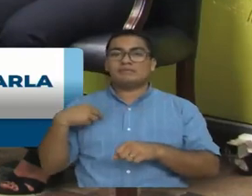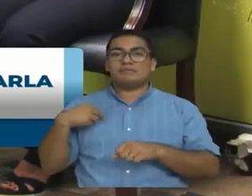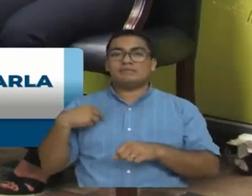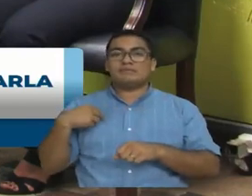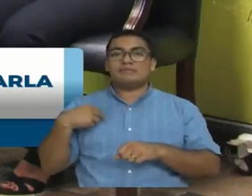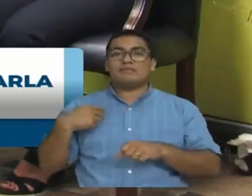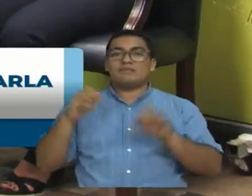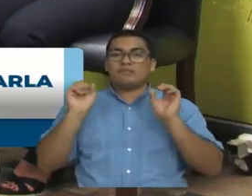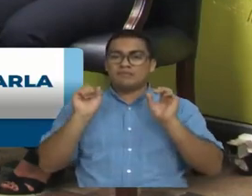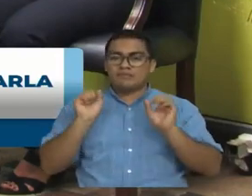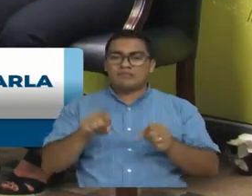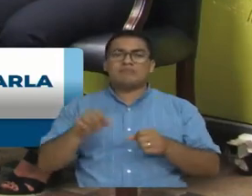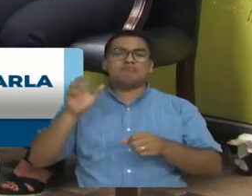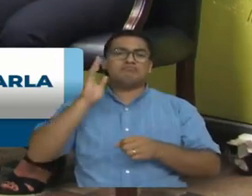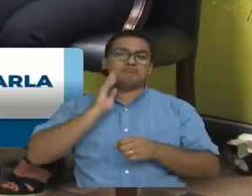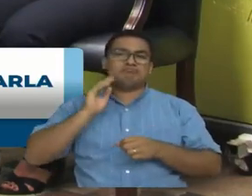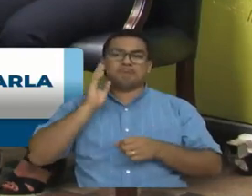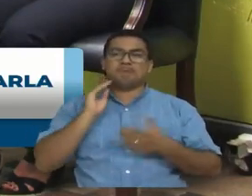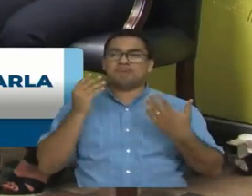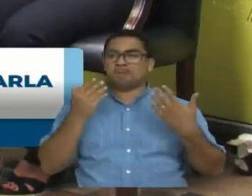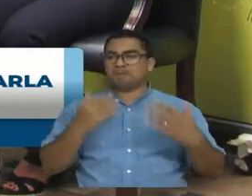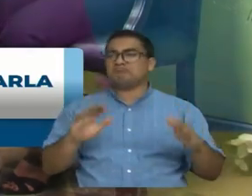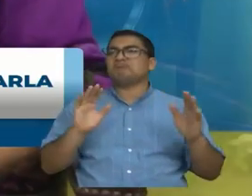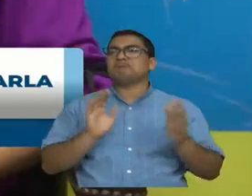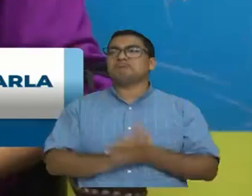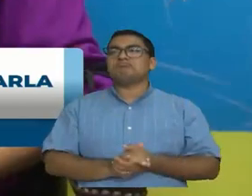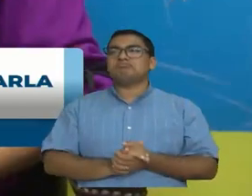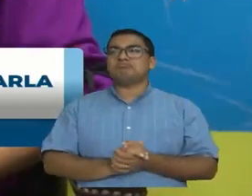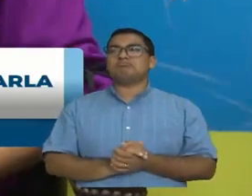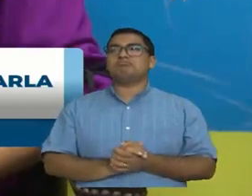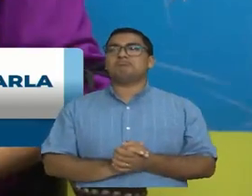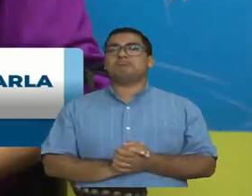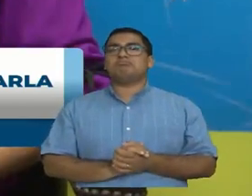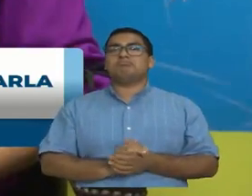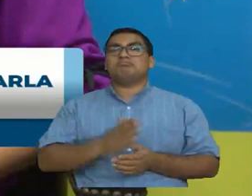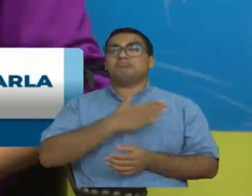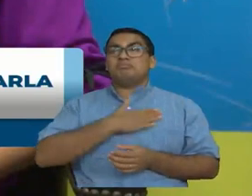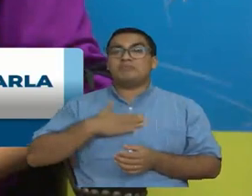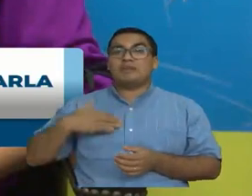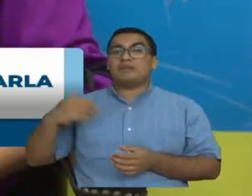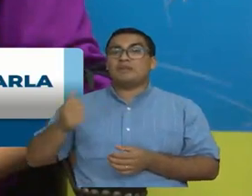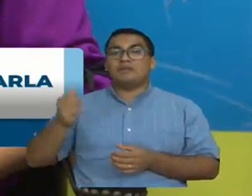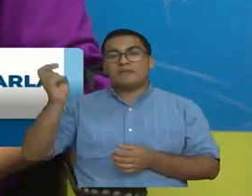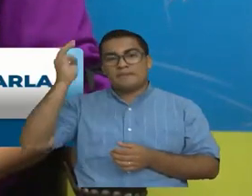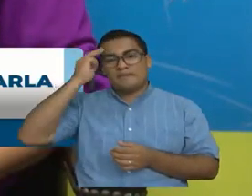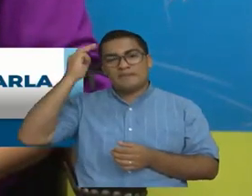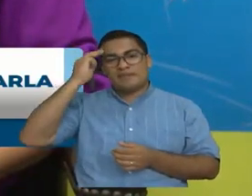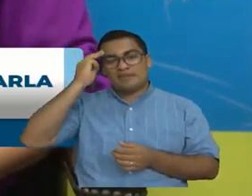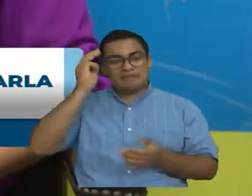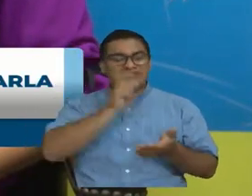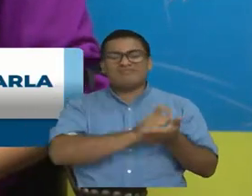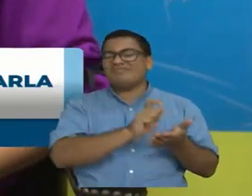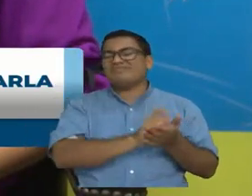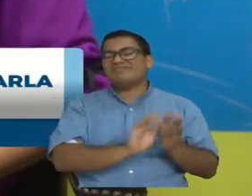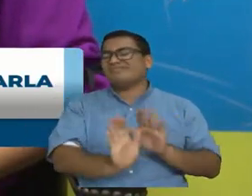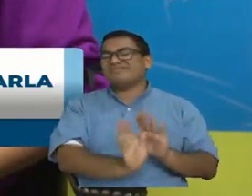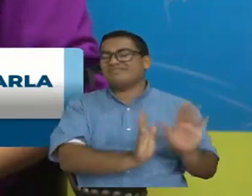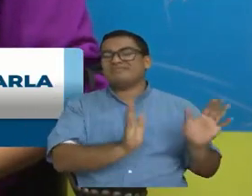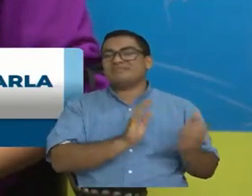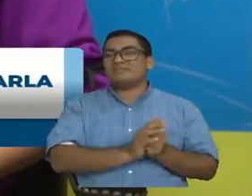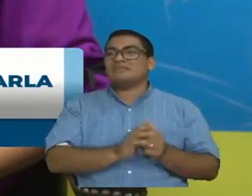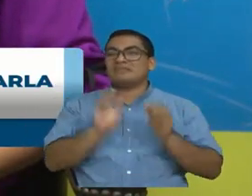capaz de ejecutar funciones. Correcto. Y sus funciones son mejores, las funciones mentales y no escritas. Entonces, usted lo puede poner a